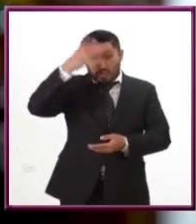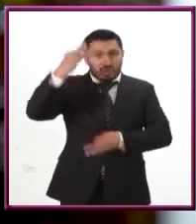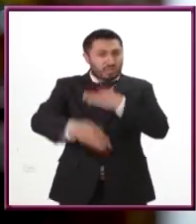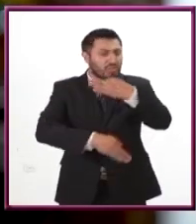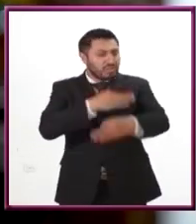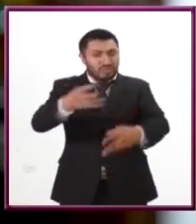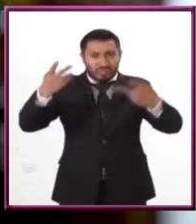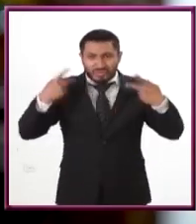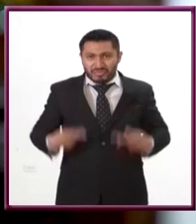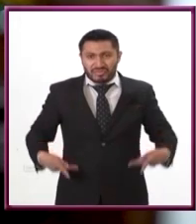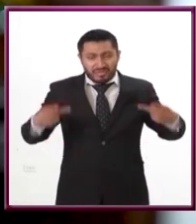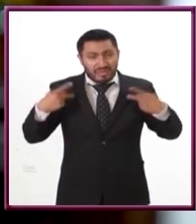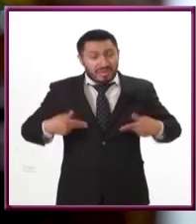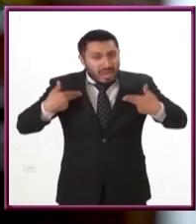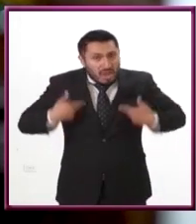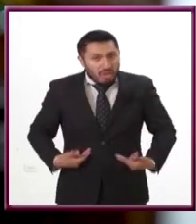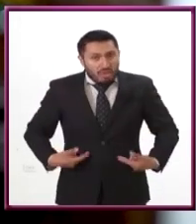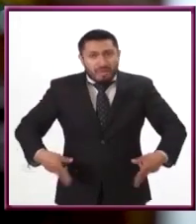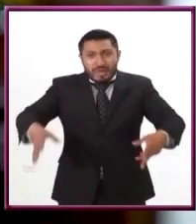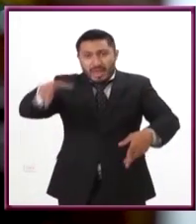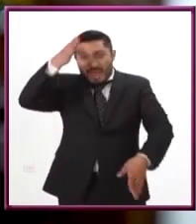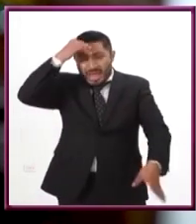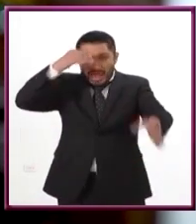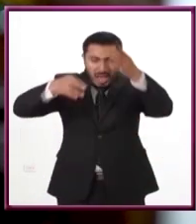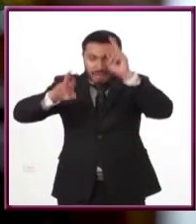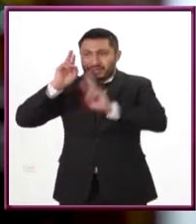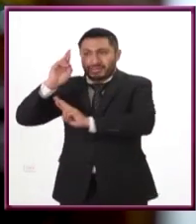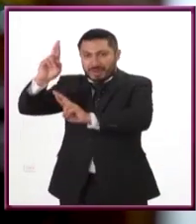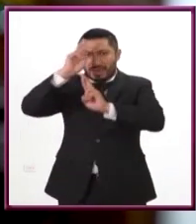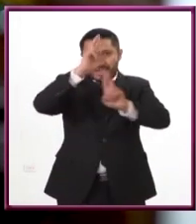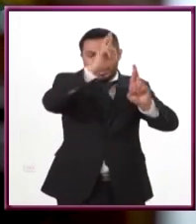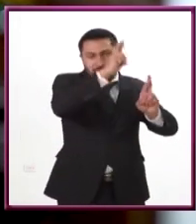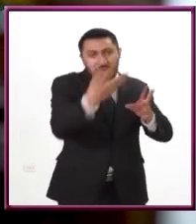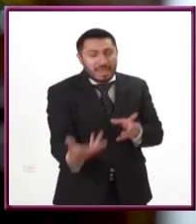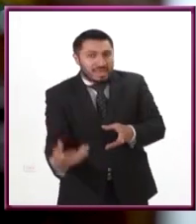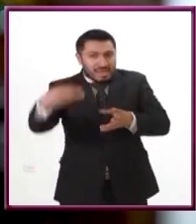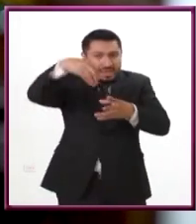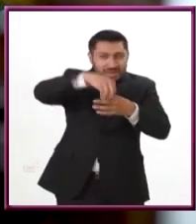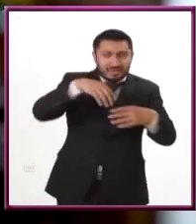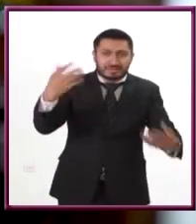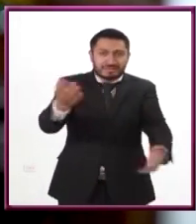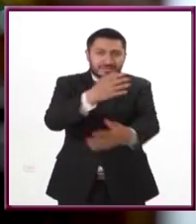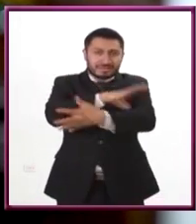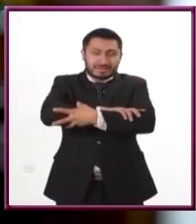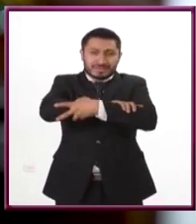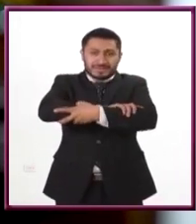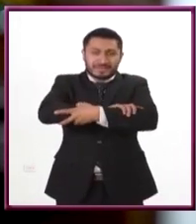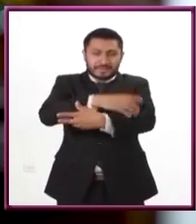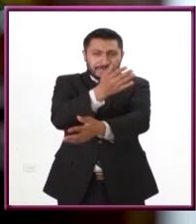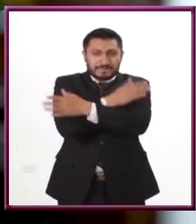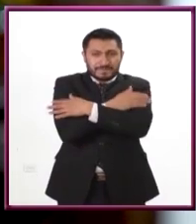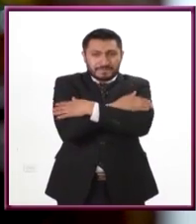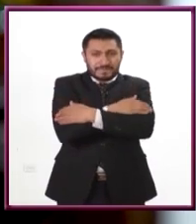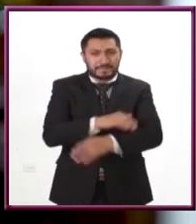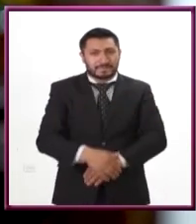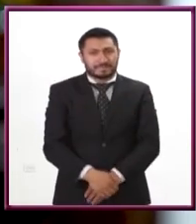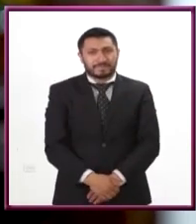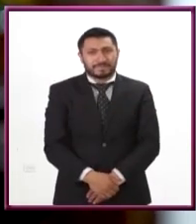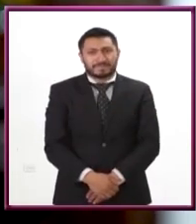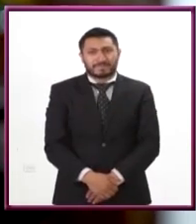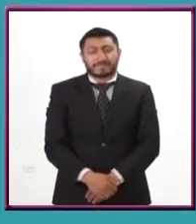que todos somos seres humanos. Aprendamos a respetar y a ser incluyentes. Abracémonos entre todos.